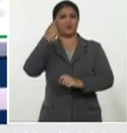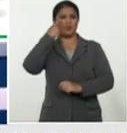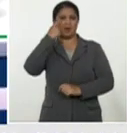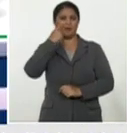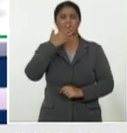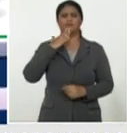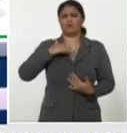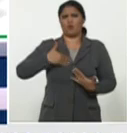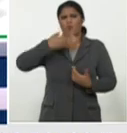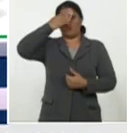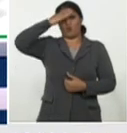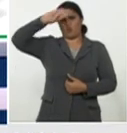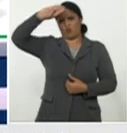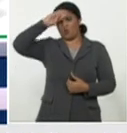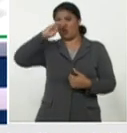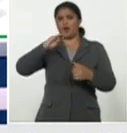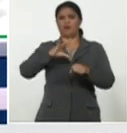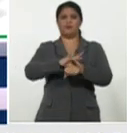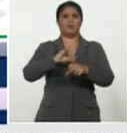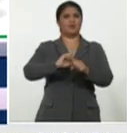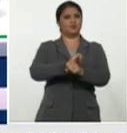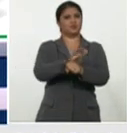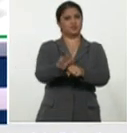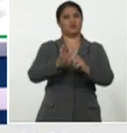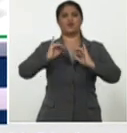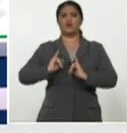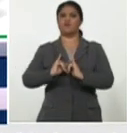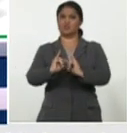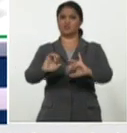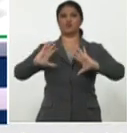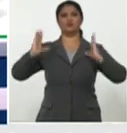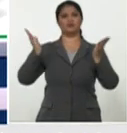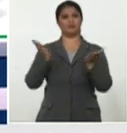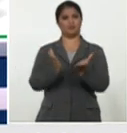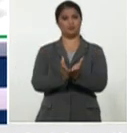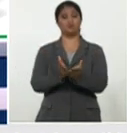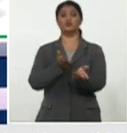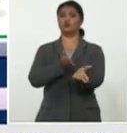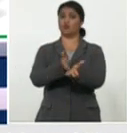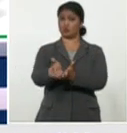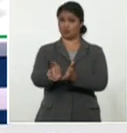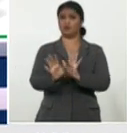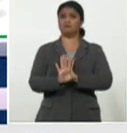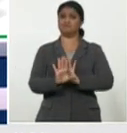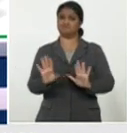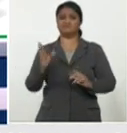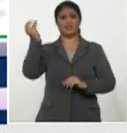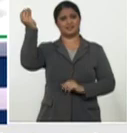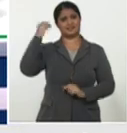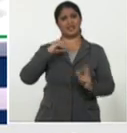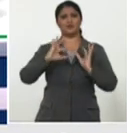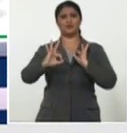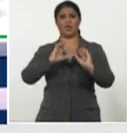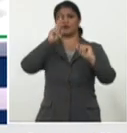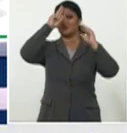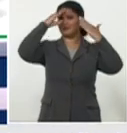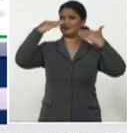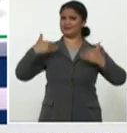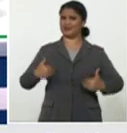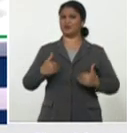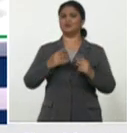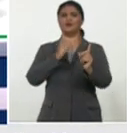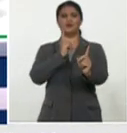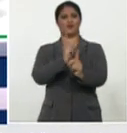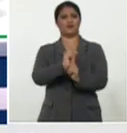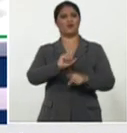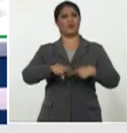de la enfermedad en Cuba y el resto del mundo. A esta hora siempre dejarles saber nuestro mensaje de prevención. Cuídese mucho, proteja a su